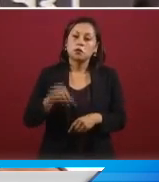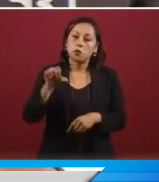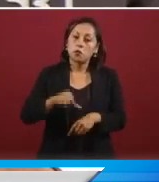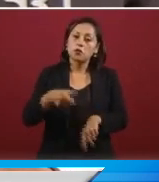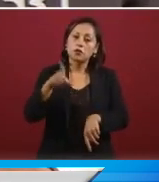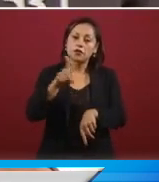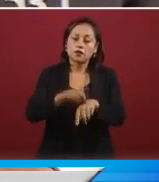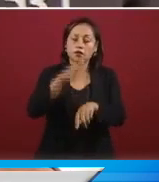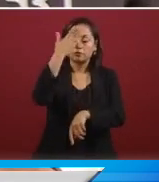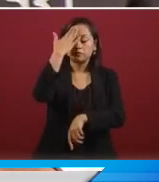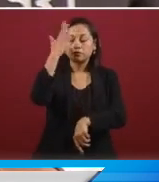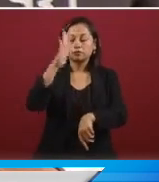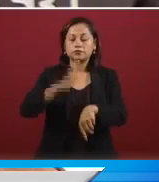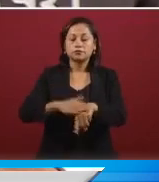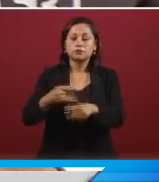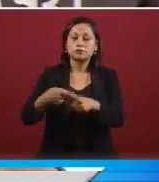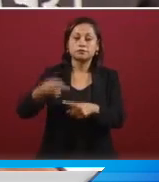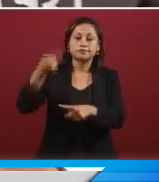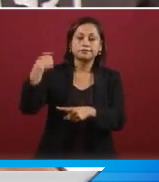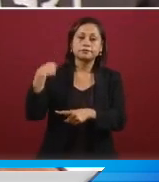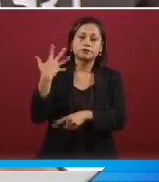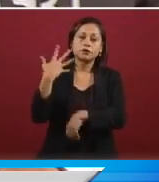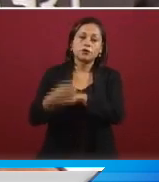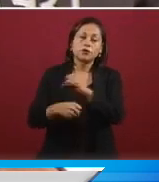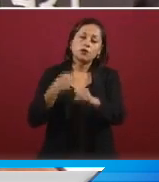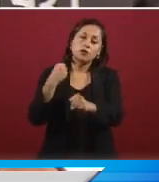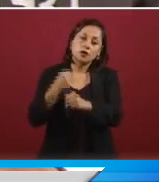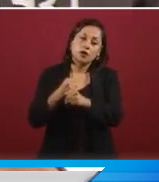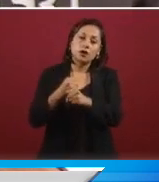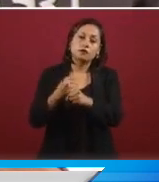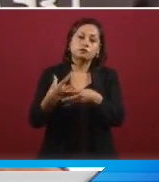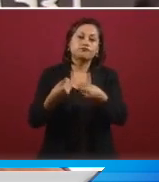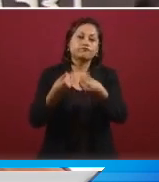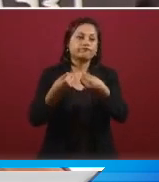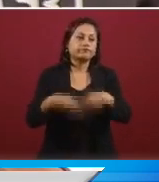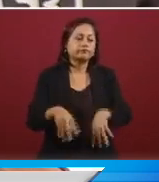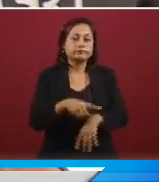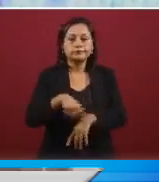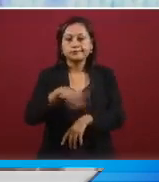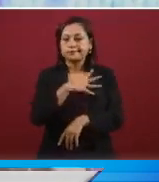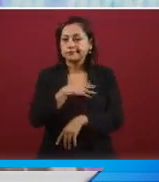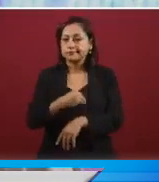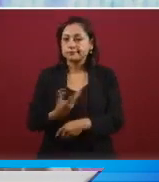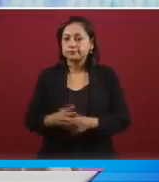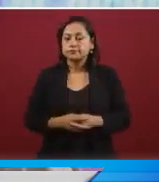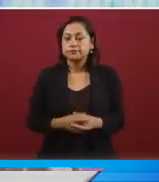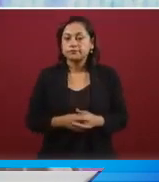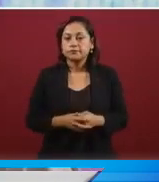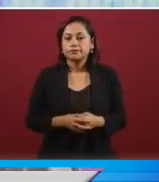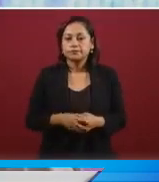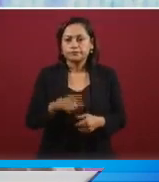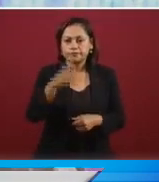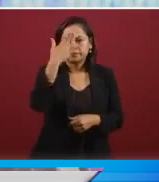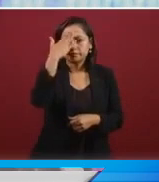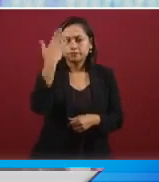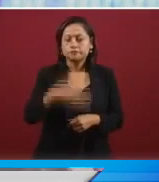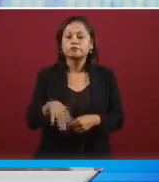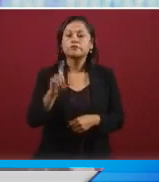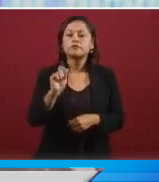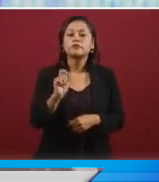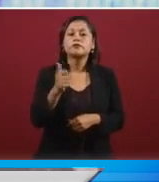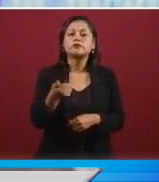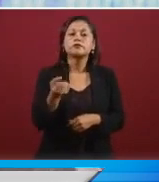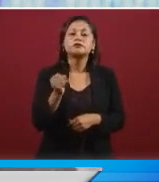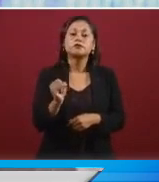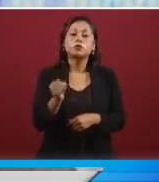titular de la extinta Procuraduría General de la República, Jesús Murillo Caram, y al ex secretario de Seguridad Pública del Estado, y en general a